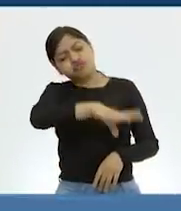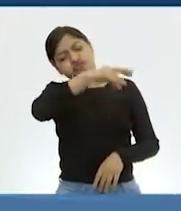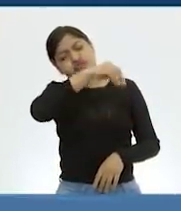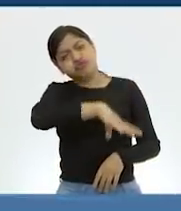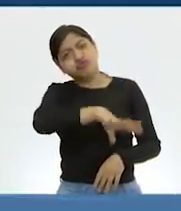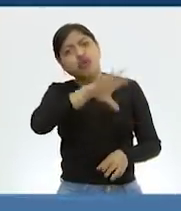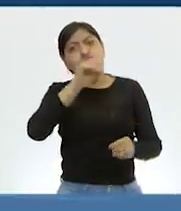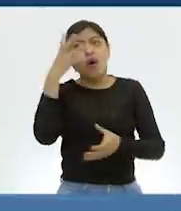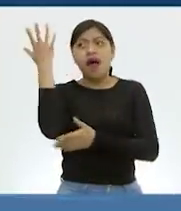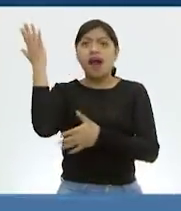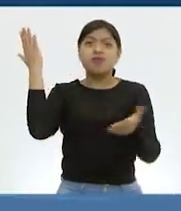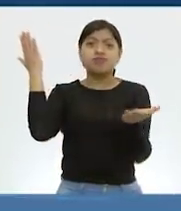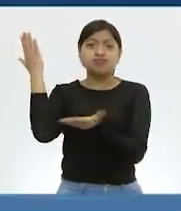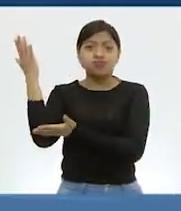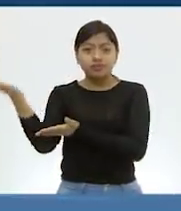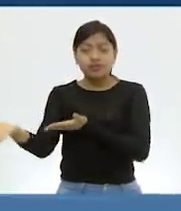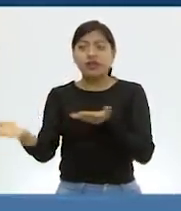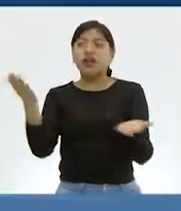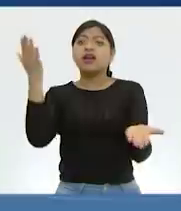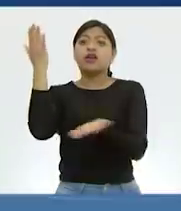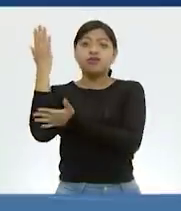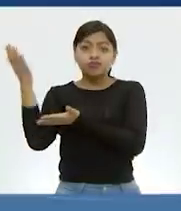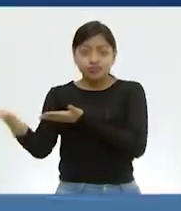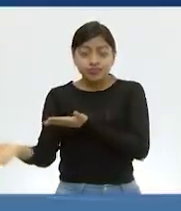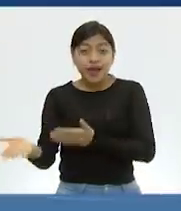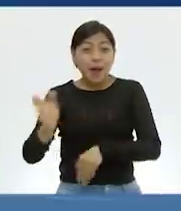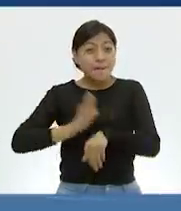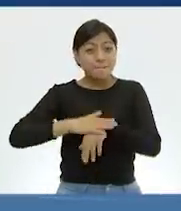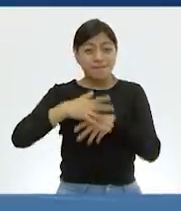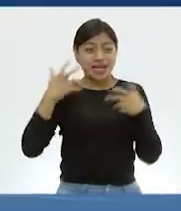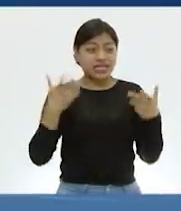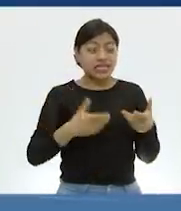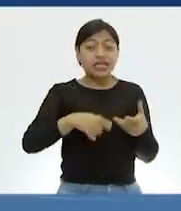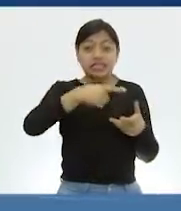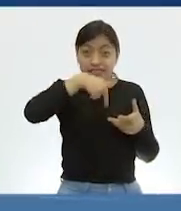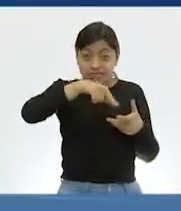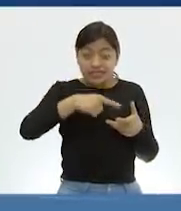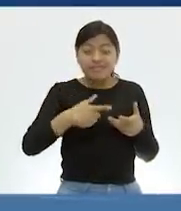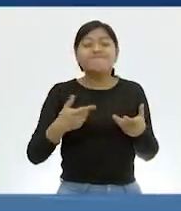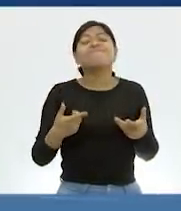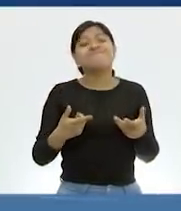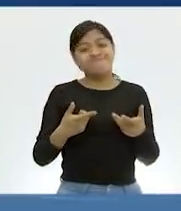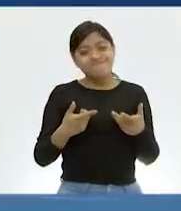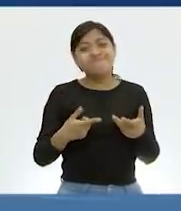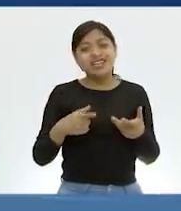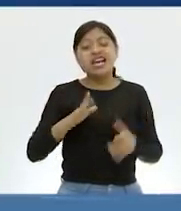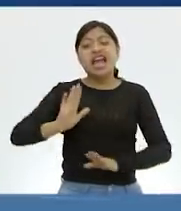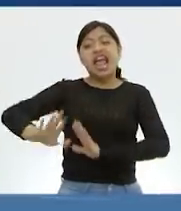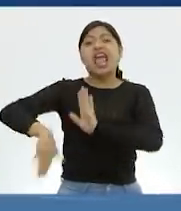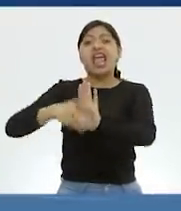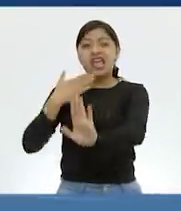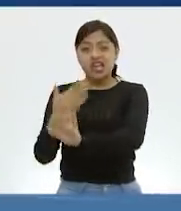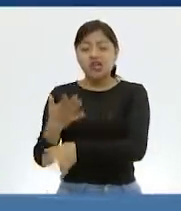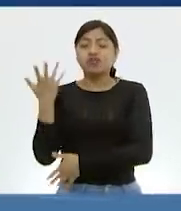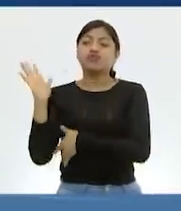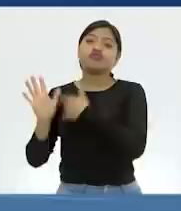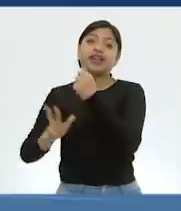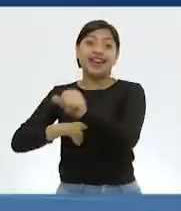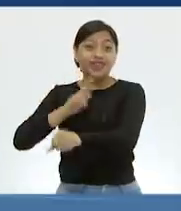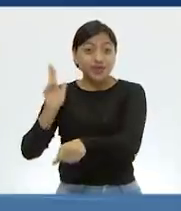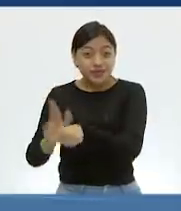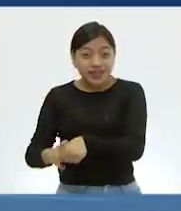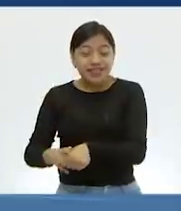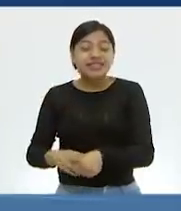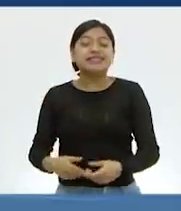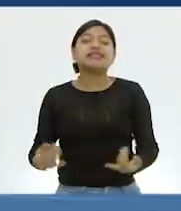cortar árboles y otras cosas más pueden ser muy, muy, muy dañinas para la naturaleza